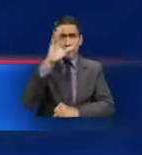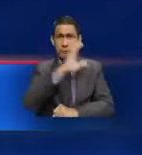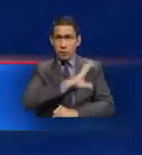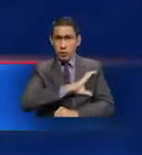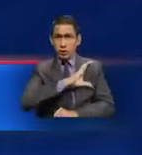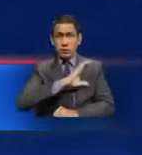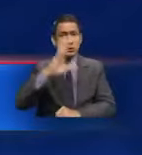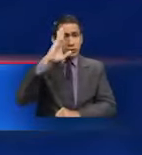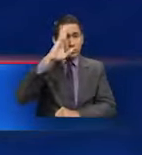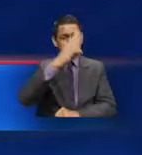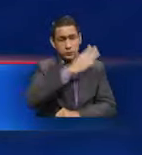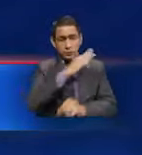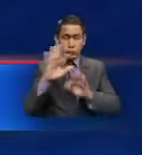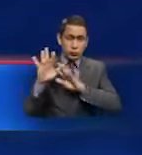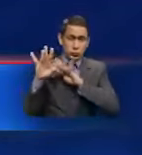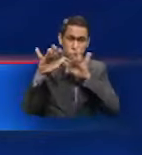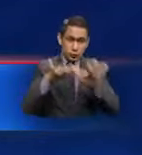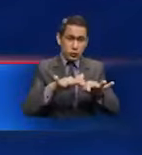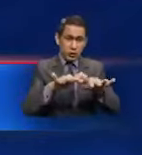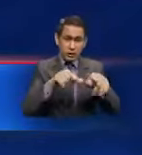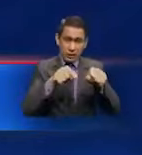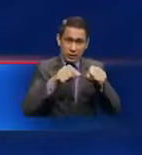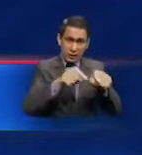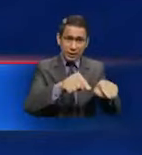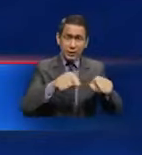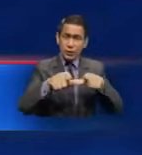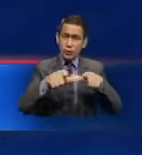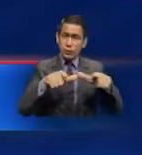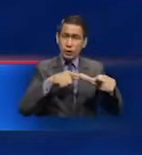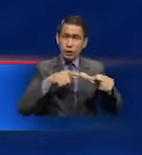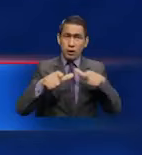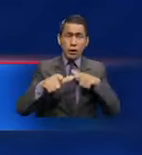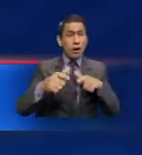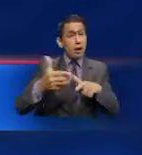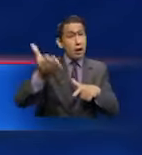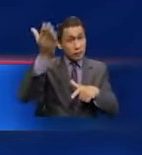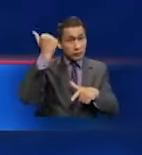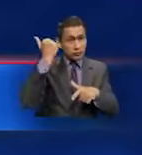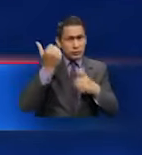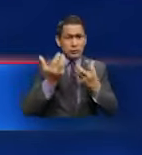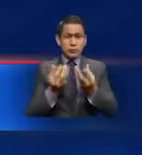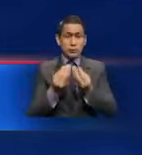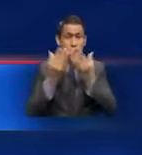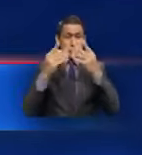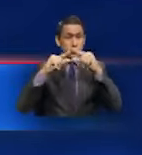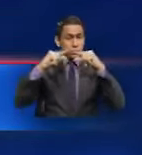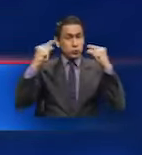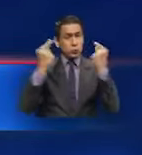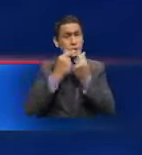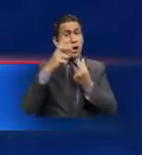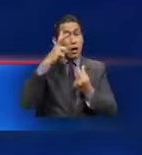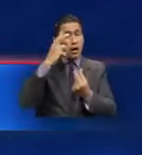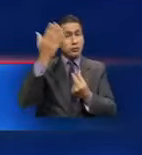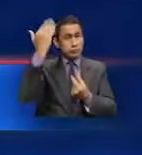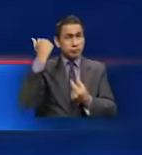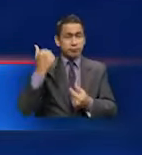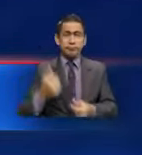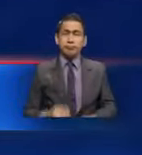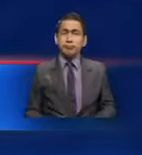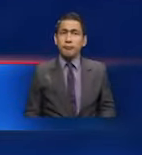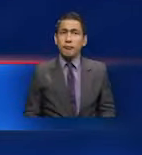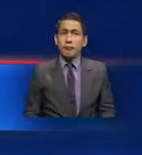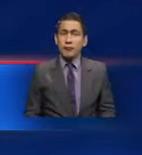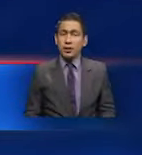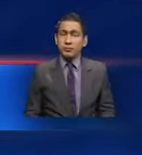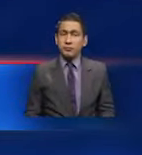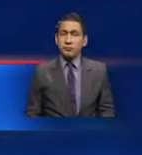limpiar este sector que lamentablemente ha sido utilizado por bandas narcodelictivas. Así es, José, ya